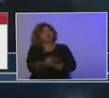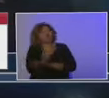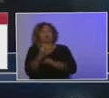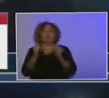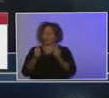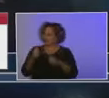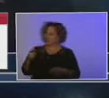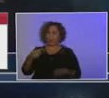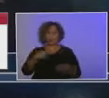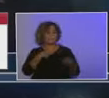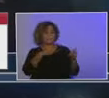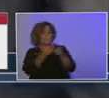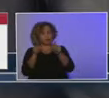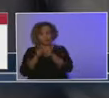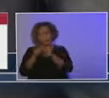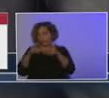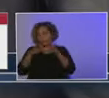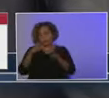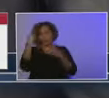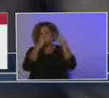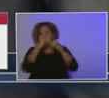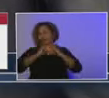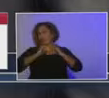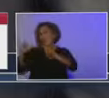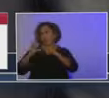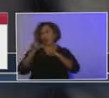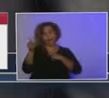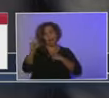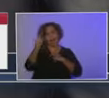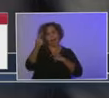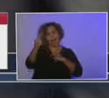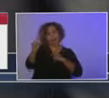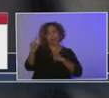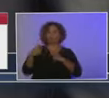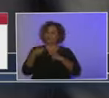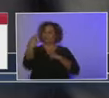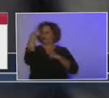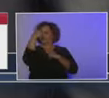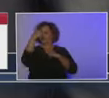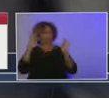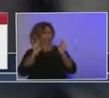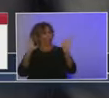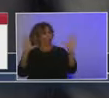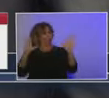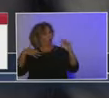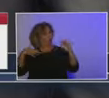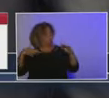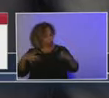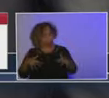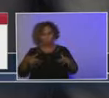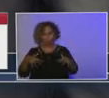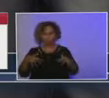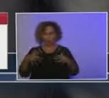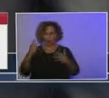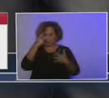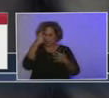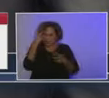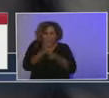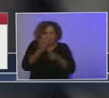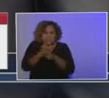exactamente mi línea de pensamiento, la de Alex. A mí me parece insólito, Ferdinand, compañeros y amigos televidentes. Me parece difícil